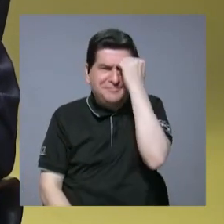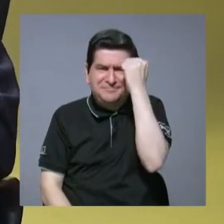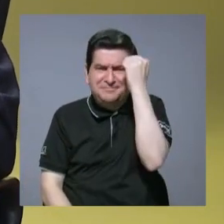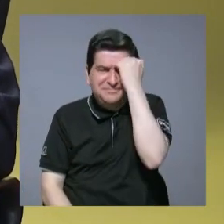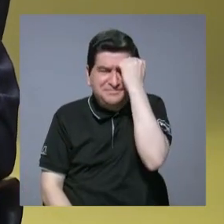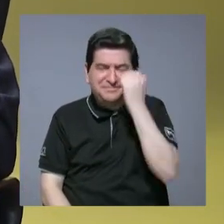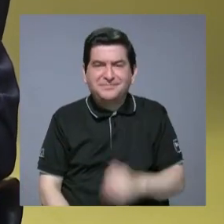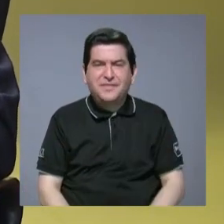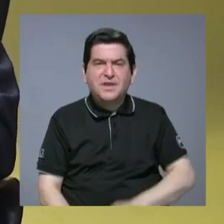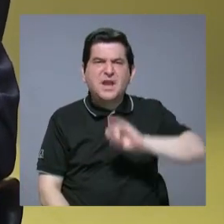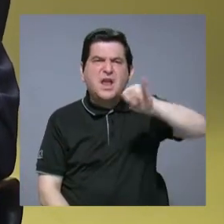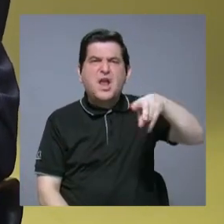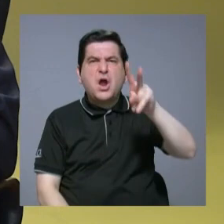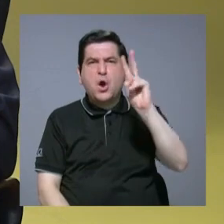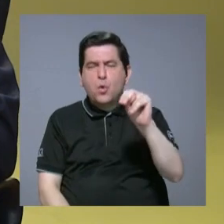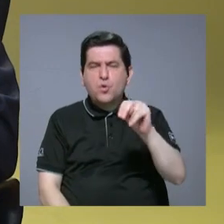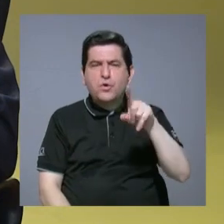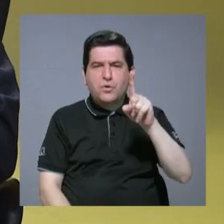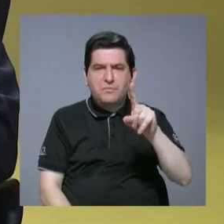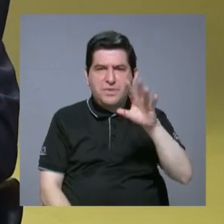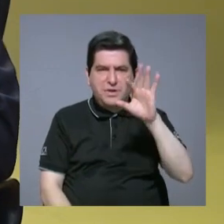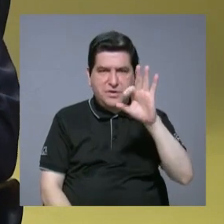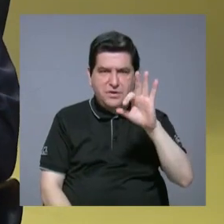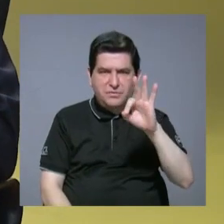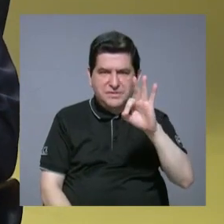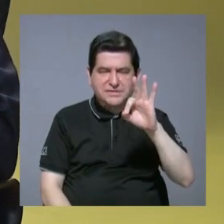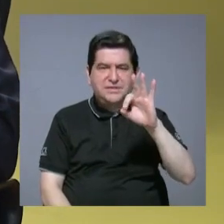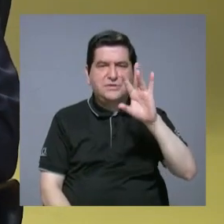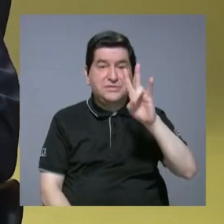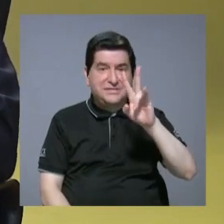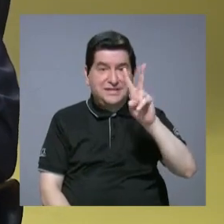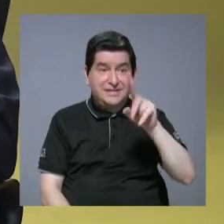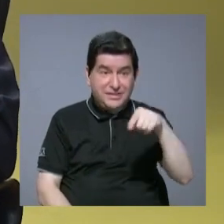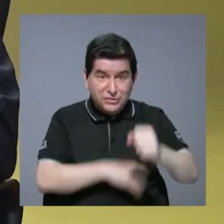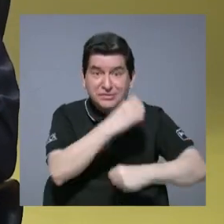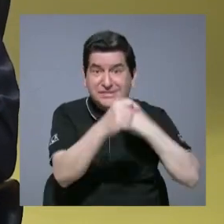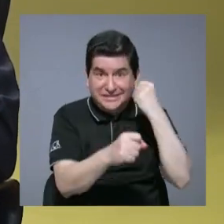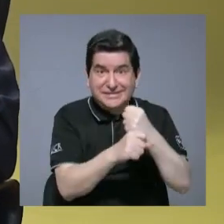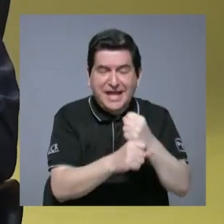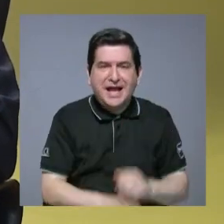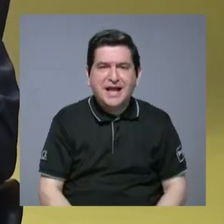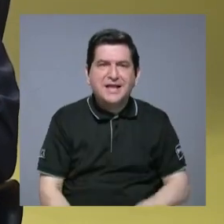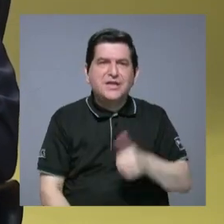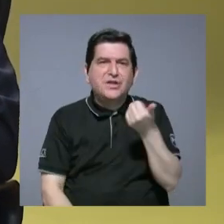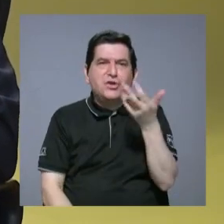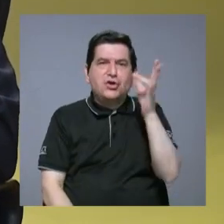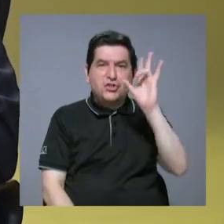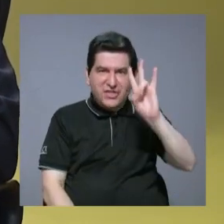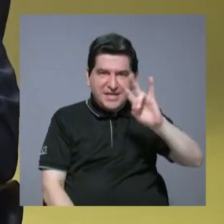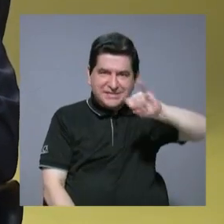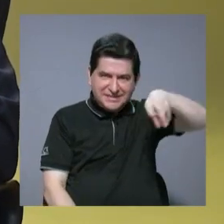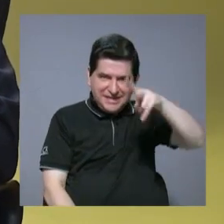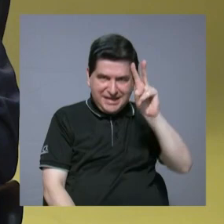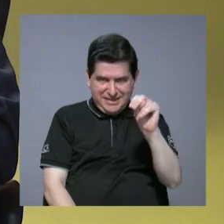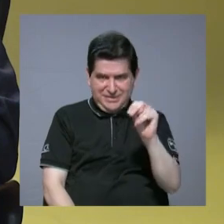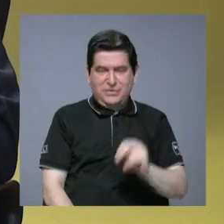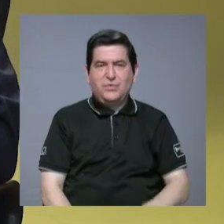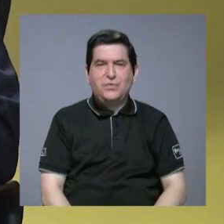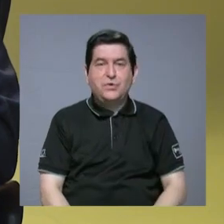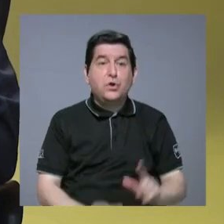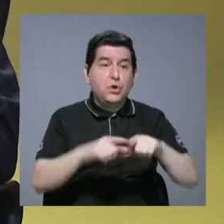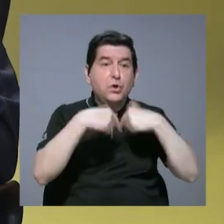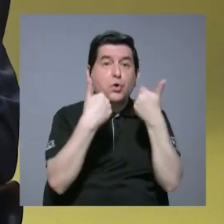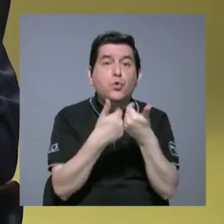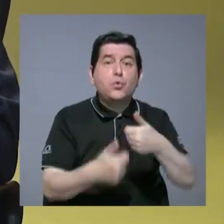que en junio de 1972, o sea, en ese año, el 17 de junio, un